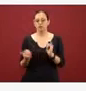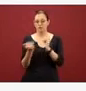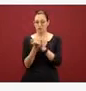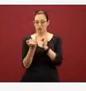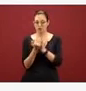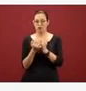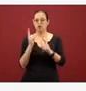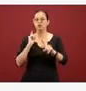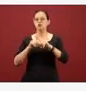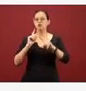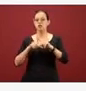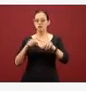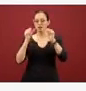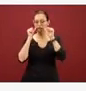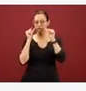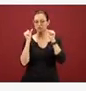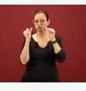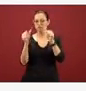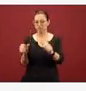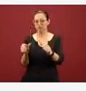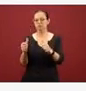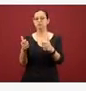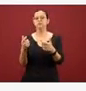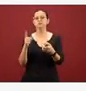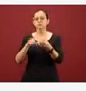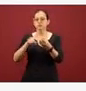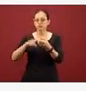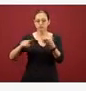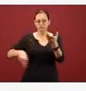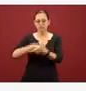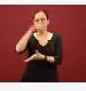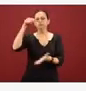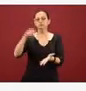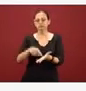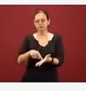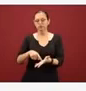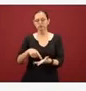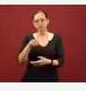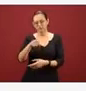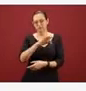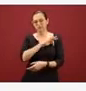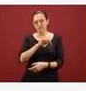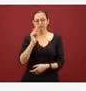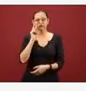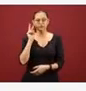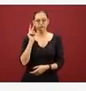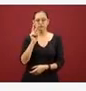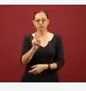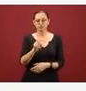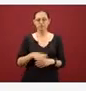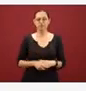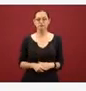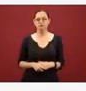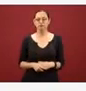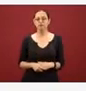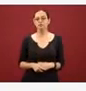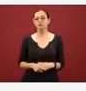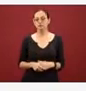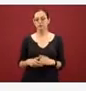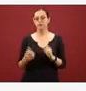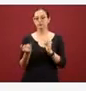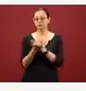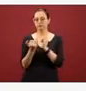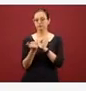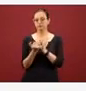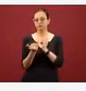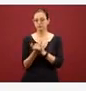institución de atención, o en este caso de ocurrencia, es decir, dónde sucedió la defunción como tal. Entonces, una tabla también que en su